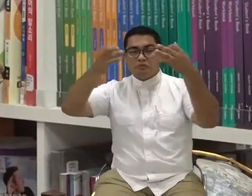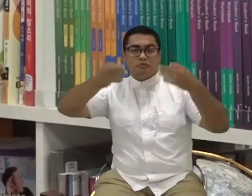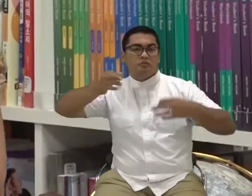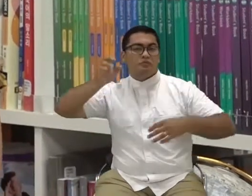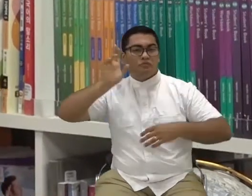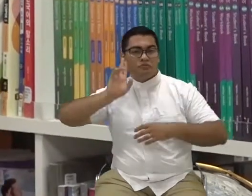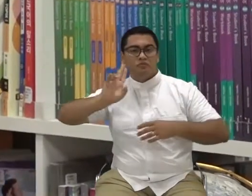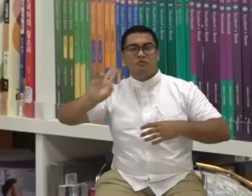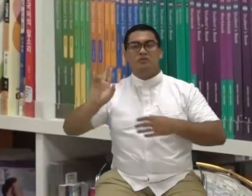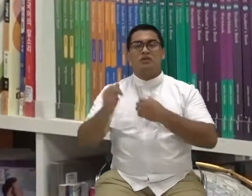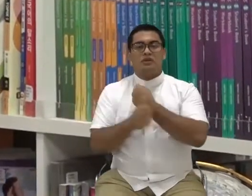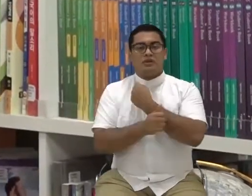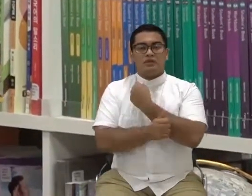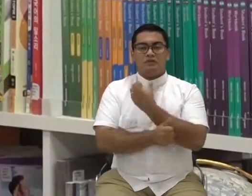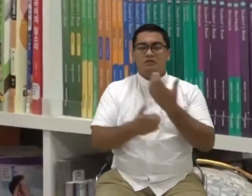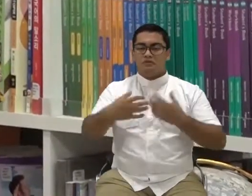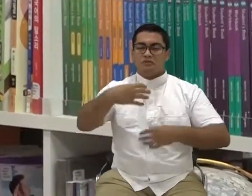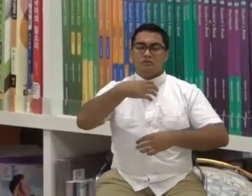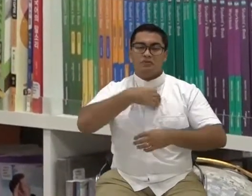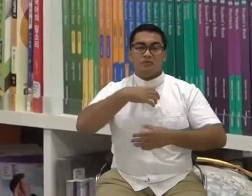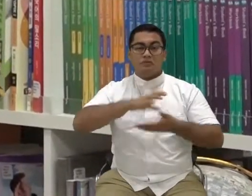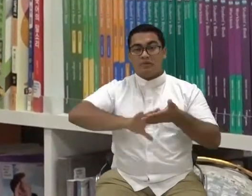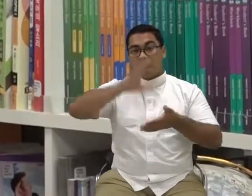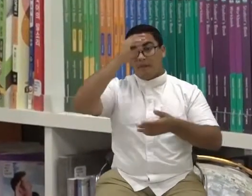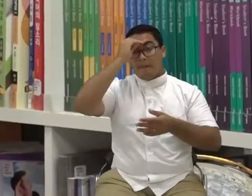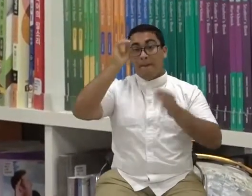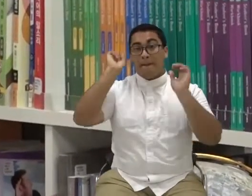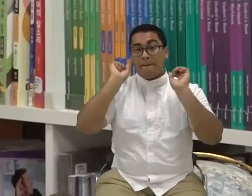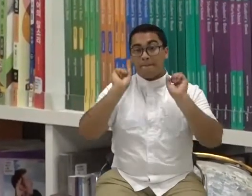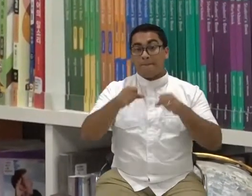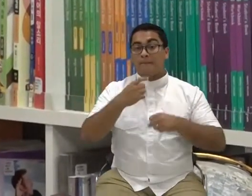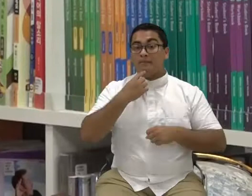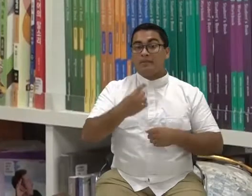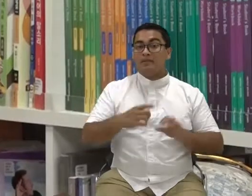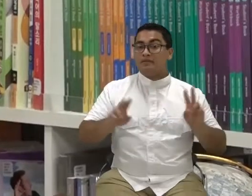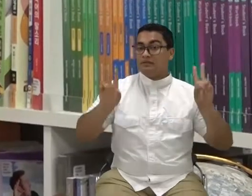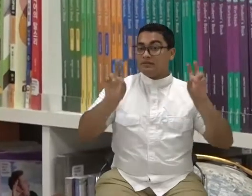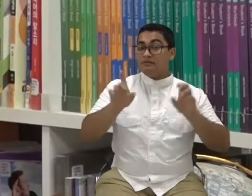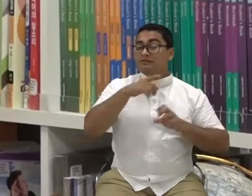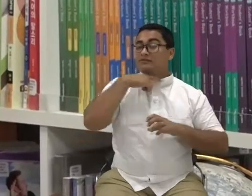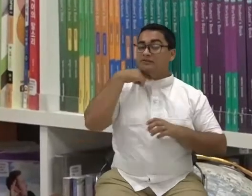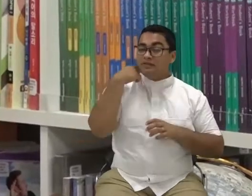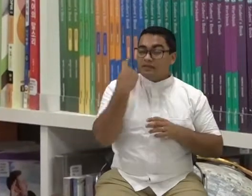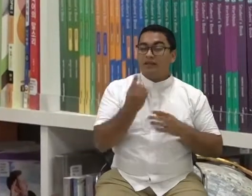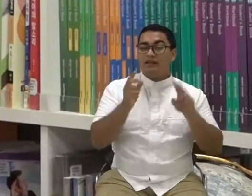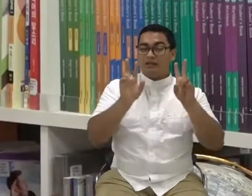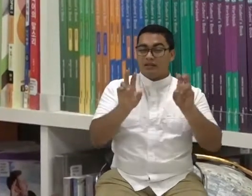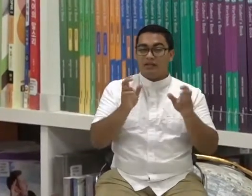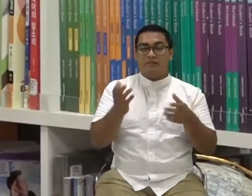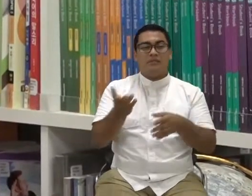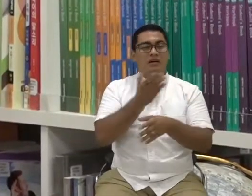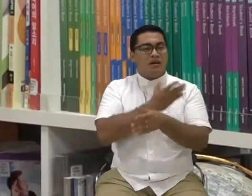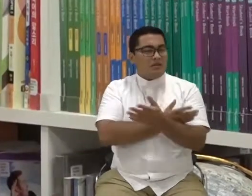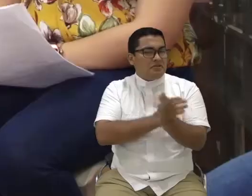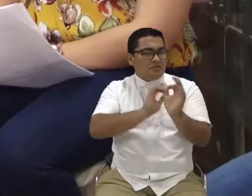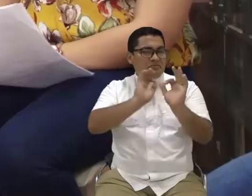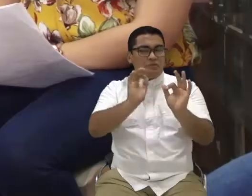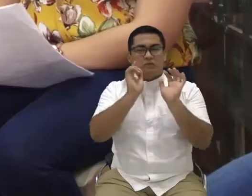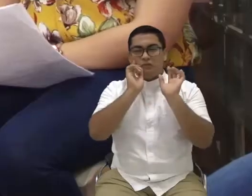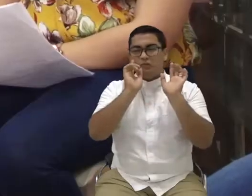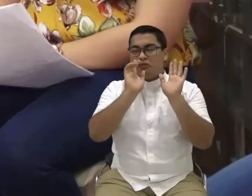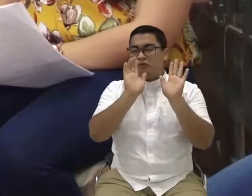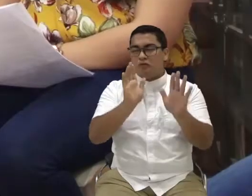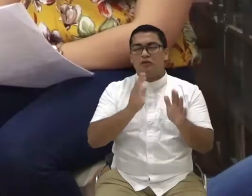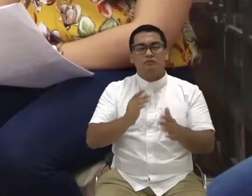nuestros estudiantes, de nosotros mismos aprender más para poder decir que el tema realmente vamos a un proceso de preparación adecuada para